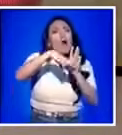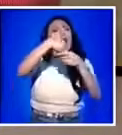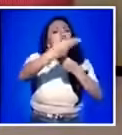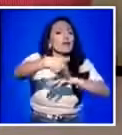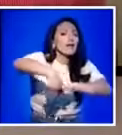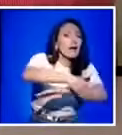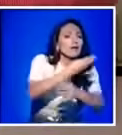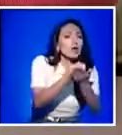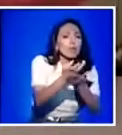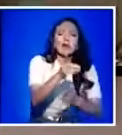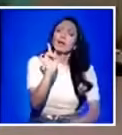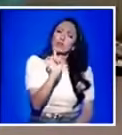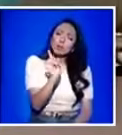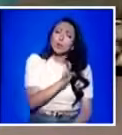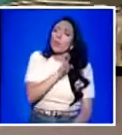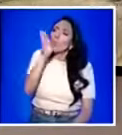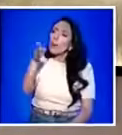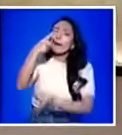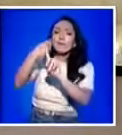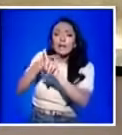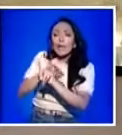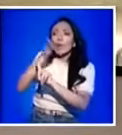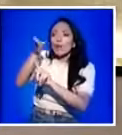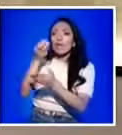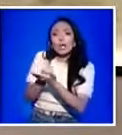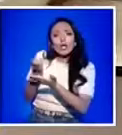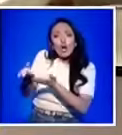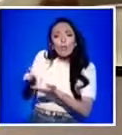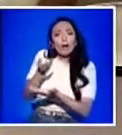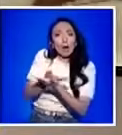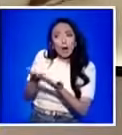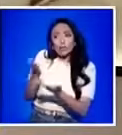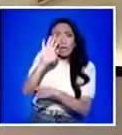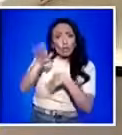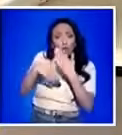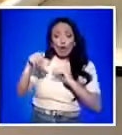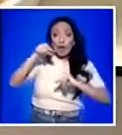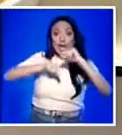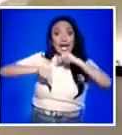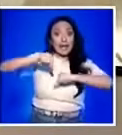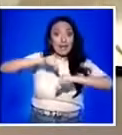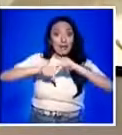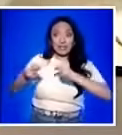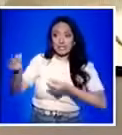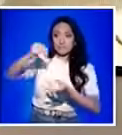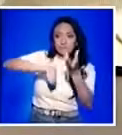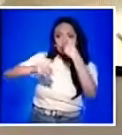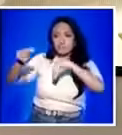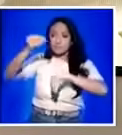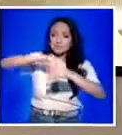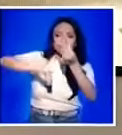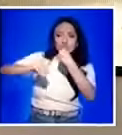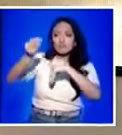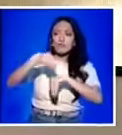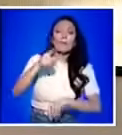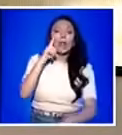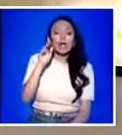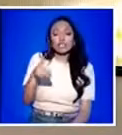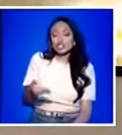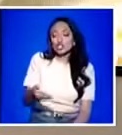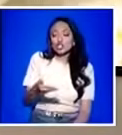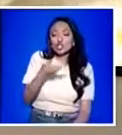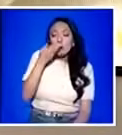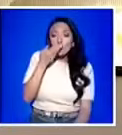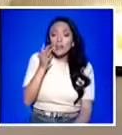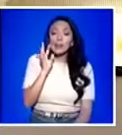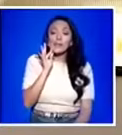tradicional. En este caso, estamos a muy poquito de la Semana Santa y este plato tan tradicional, tan rico, se nos hace agüita la boca.